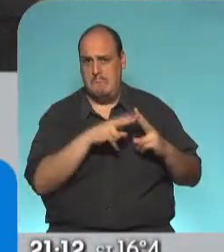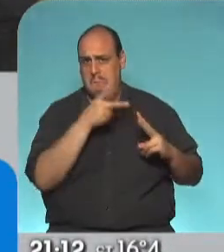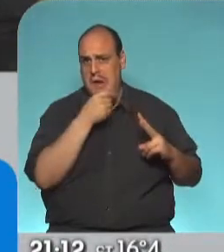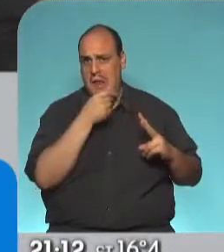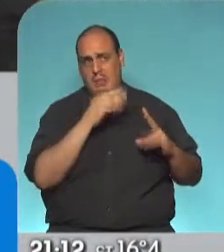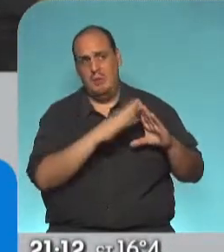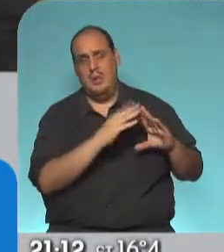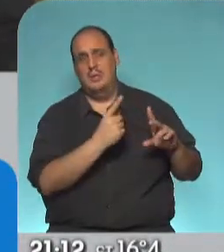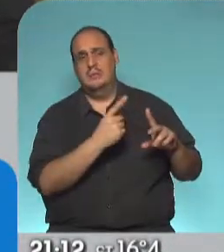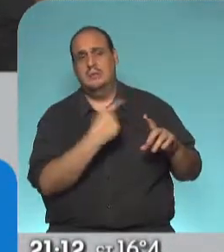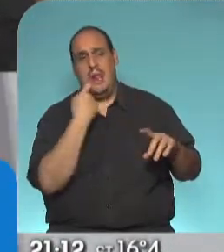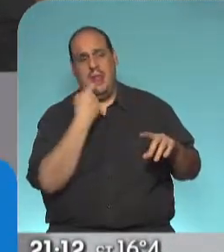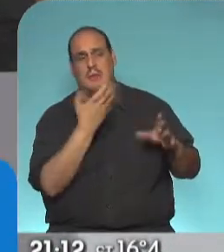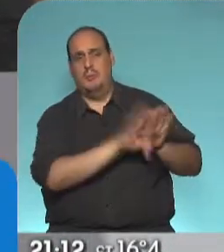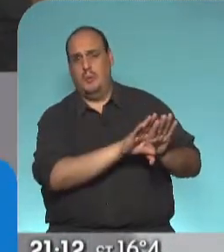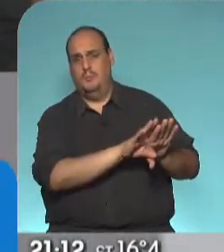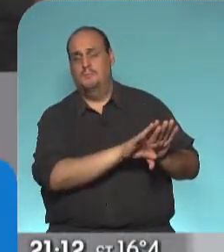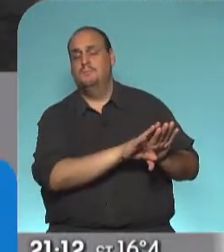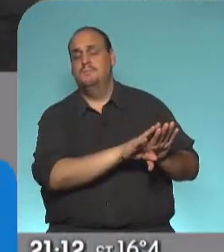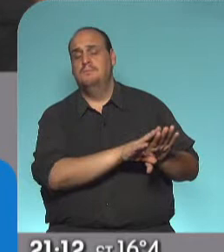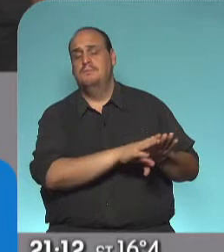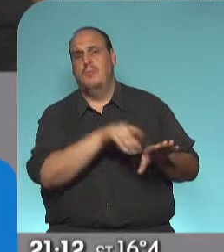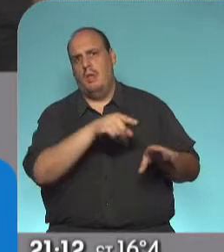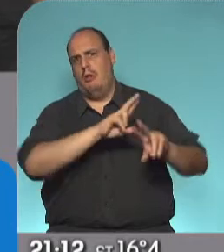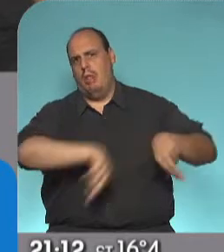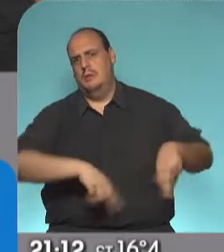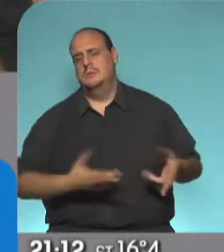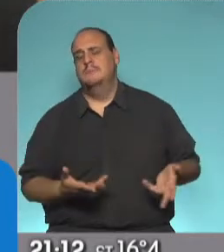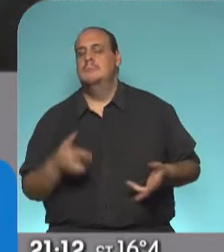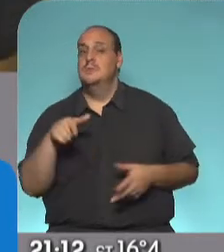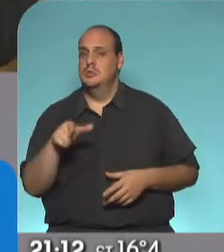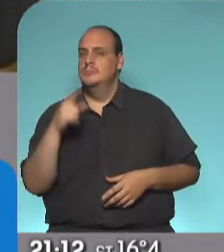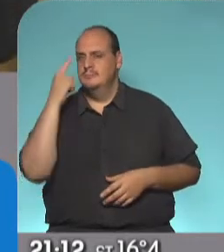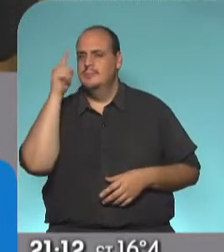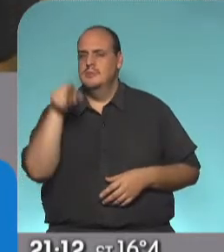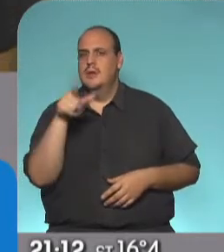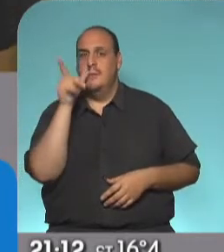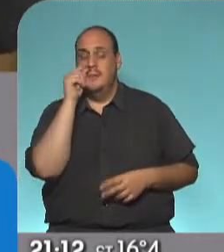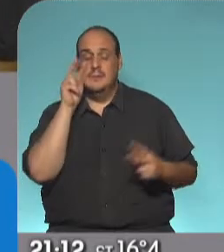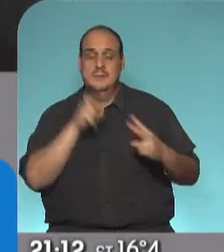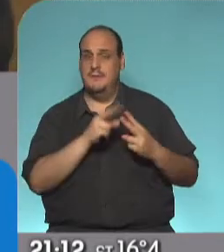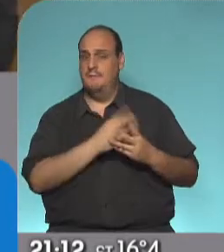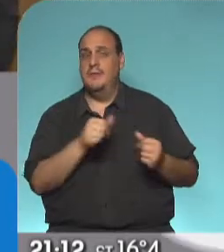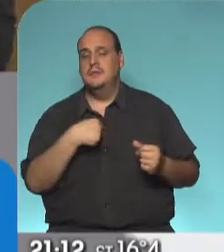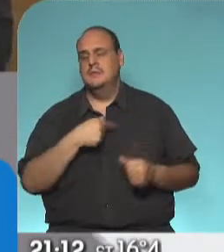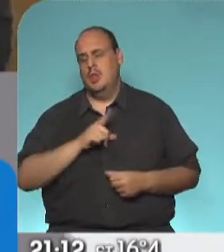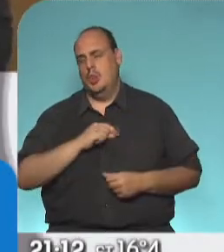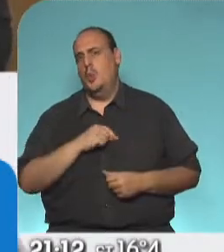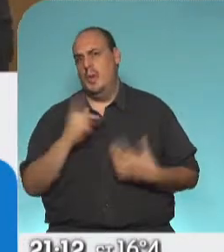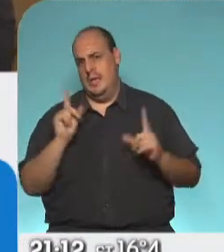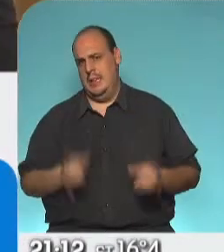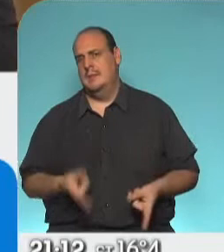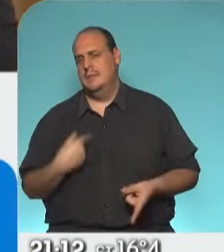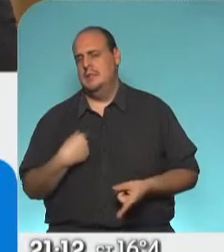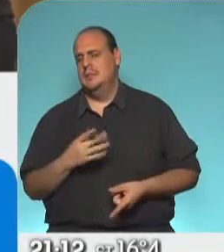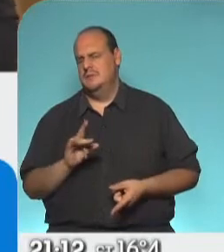el geriátrico, ¿no? Sí, que debe haber sido duro también. Horrible. Debe haber sido duro también para vos dejar de verlo. Como Sí. sabemos que es